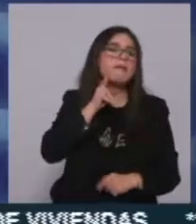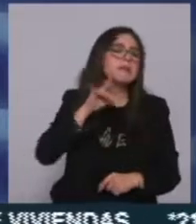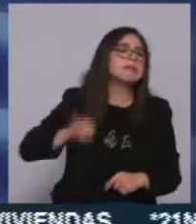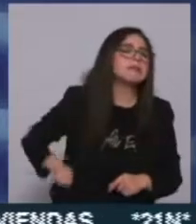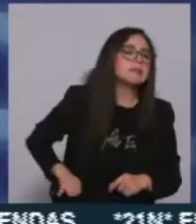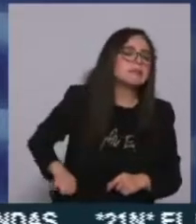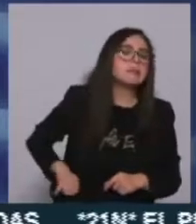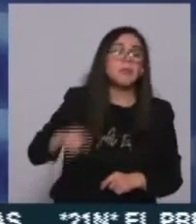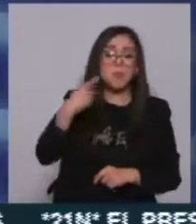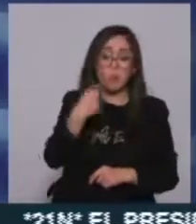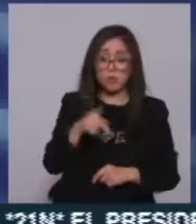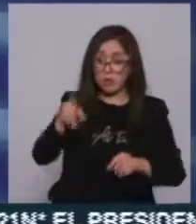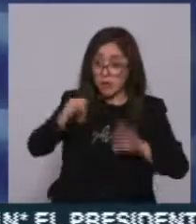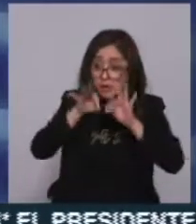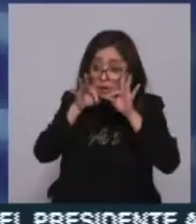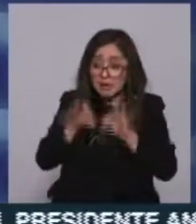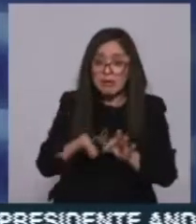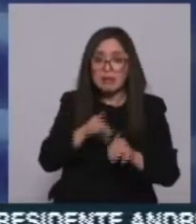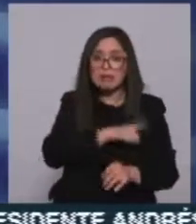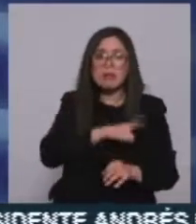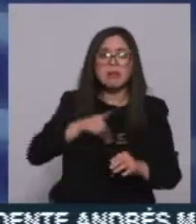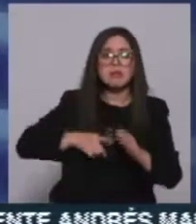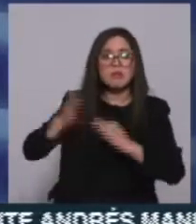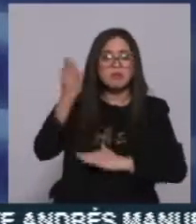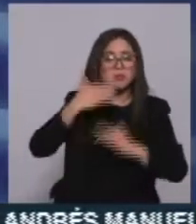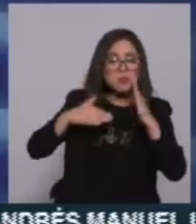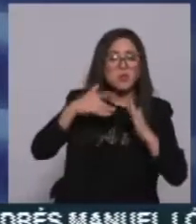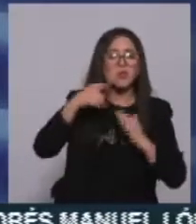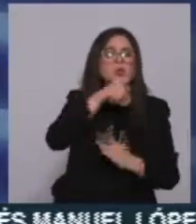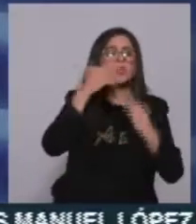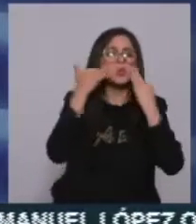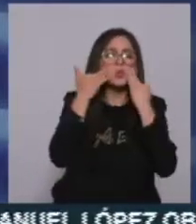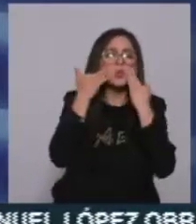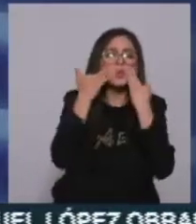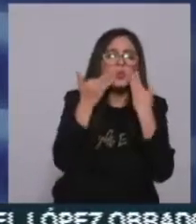tiene que mejorar sin duda. Se observó un pequeño,